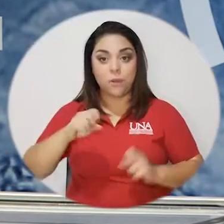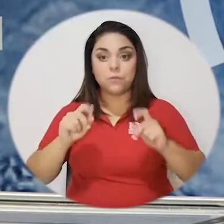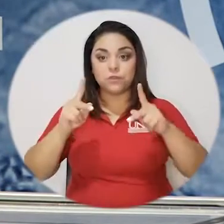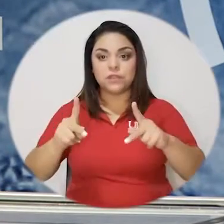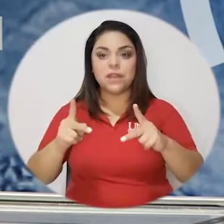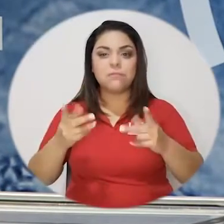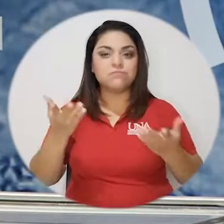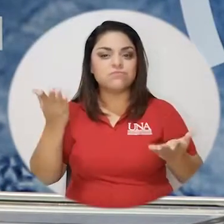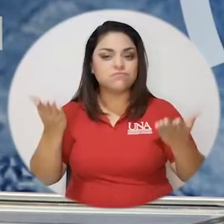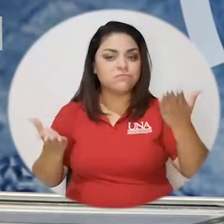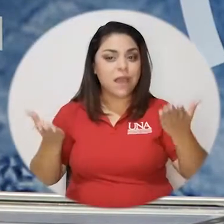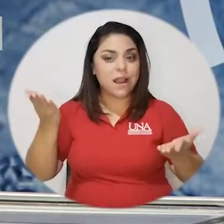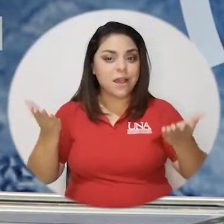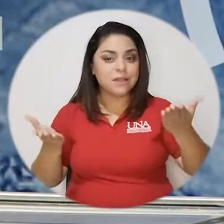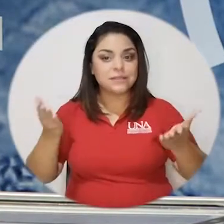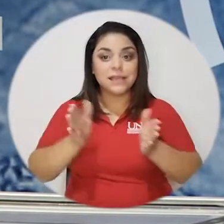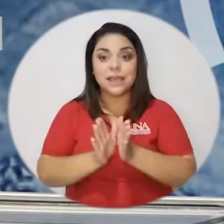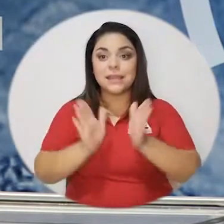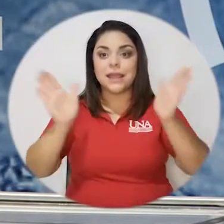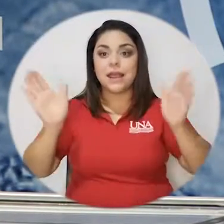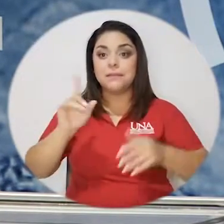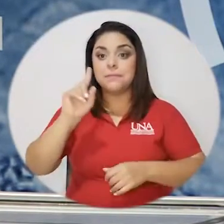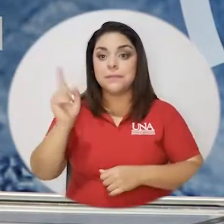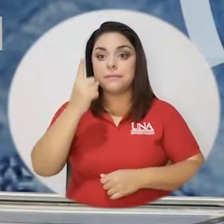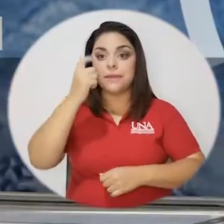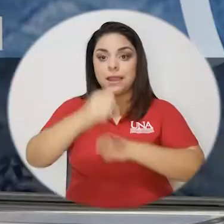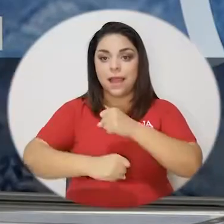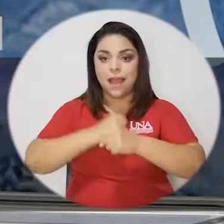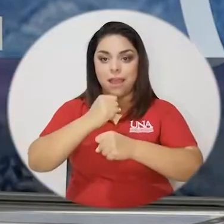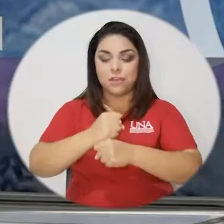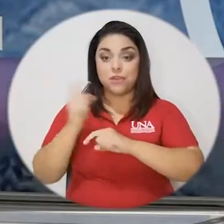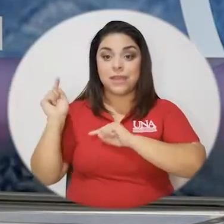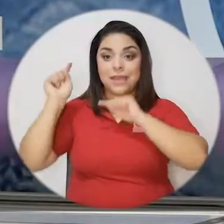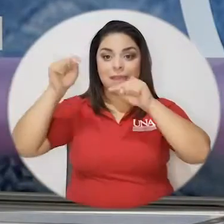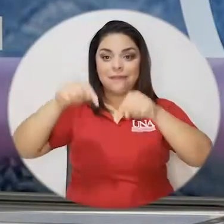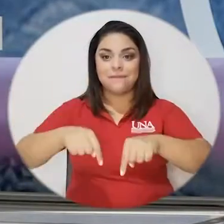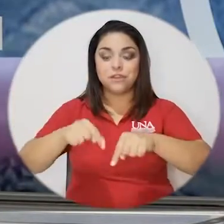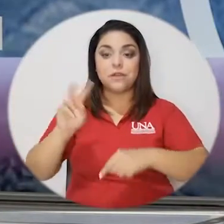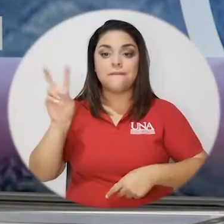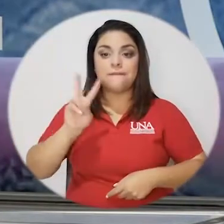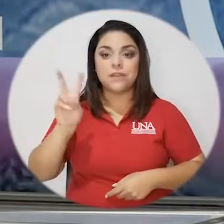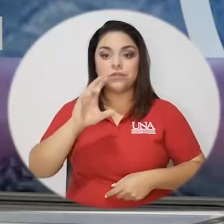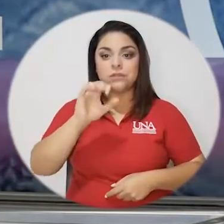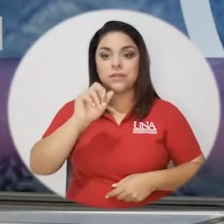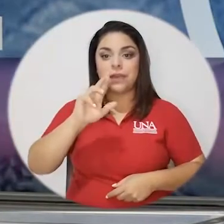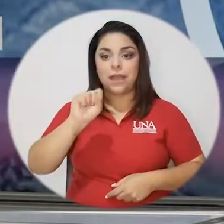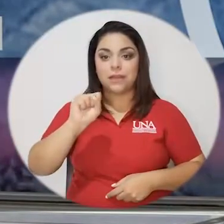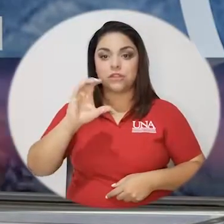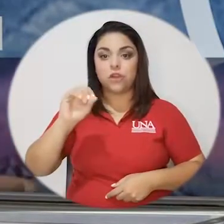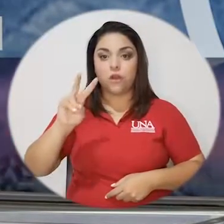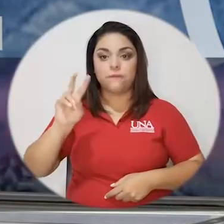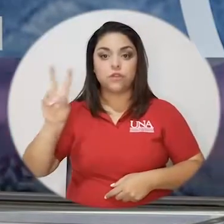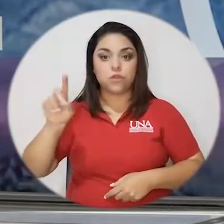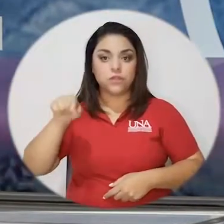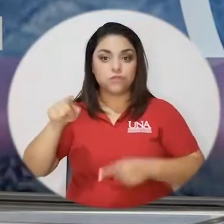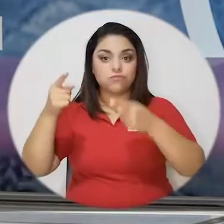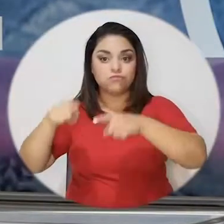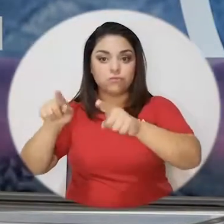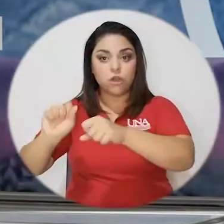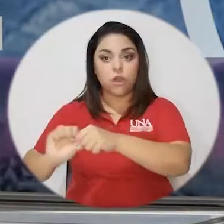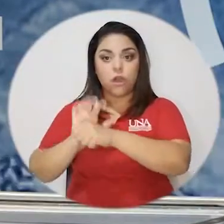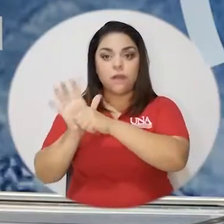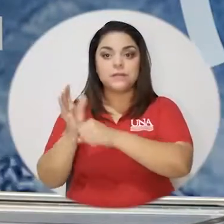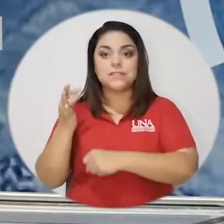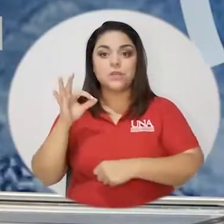hacer un balance general del primer año de la presencia del virus SARS-CoV-2 causante de la COVID-19 en Costa